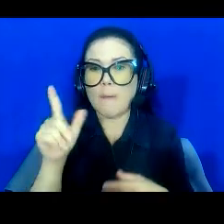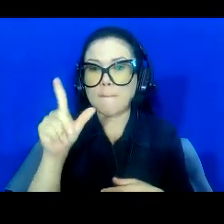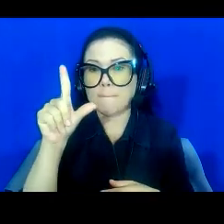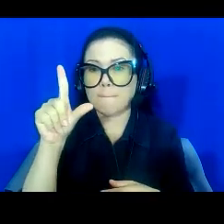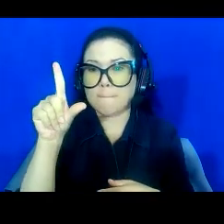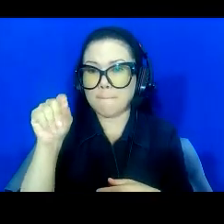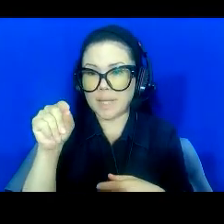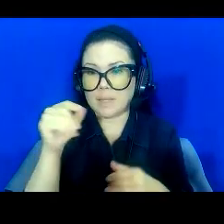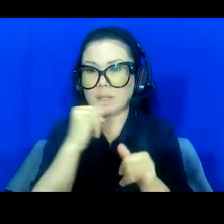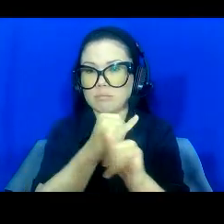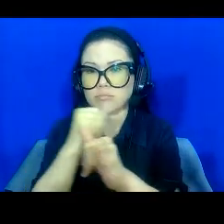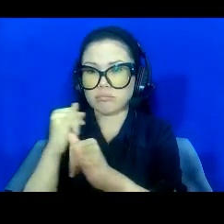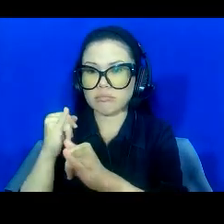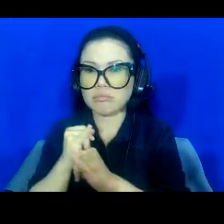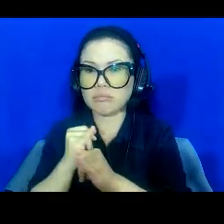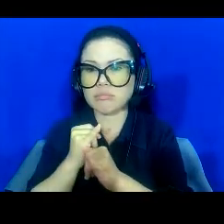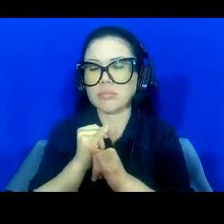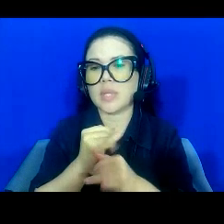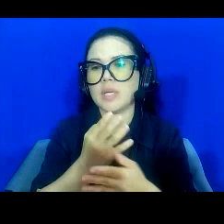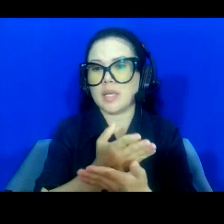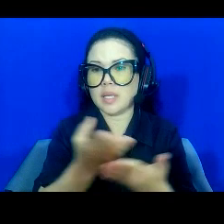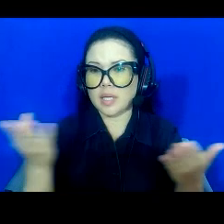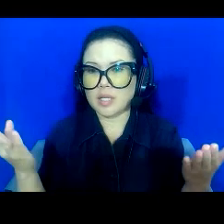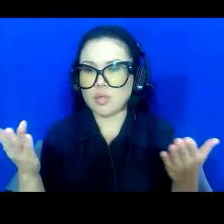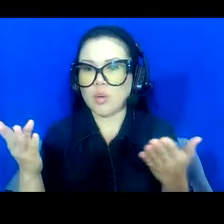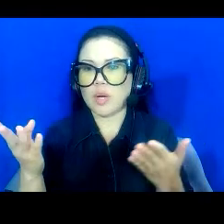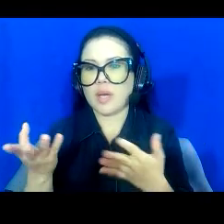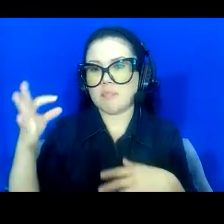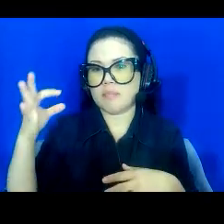fines de lucro. Y esto pues para nosotros fue